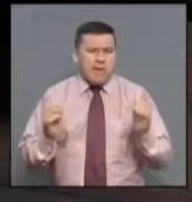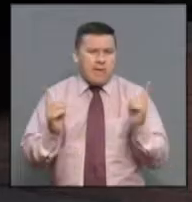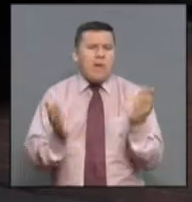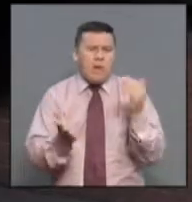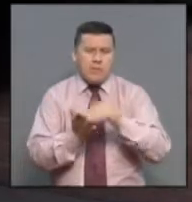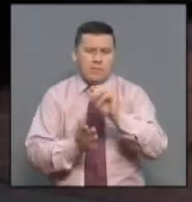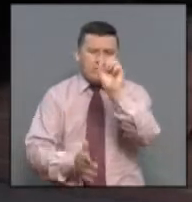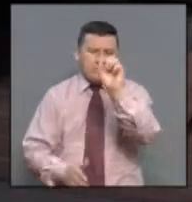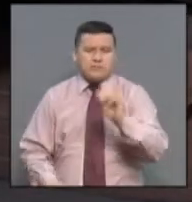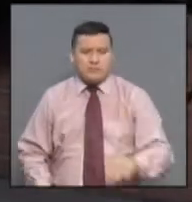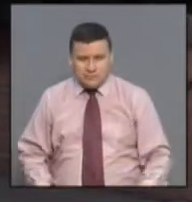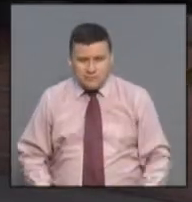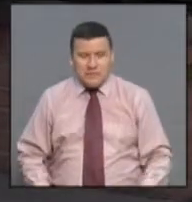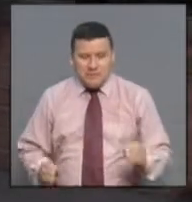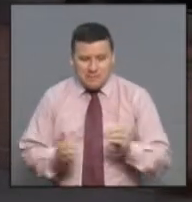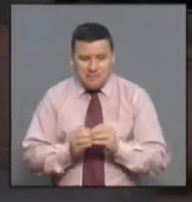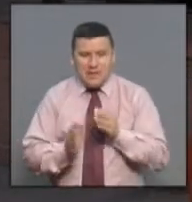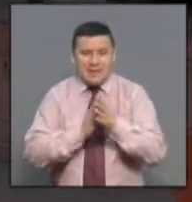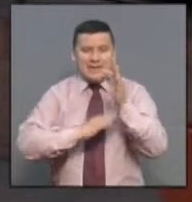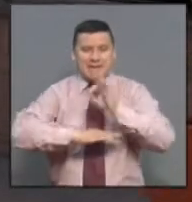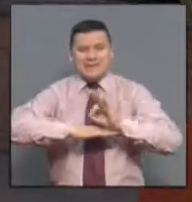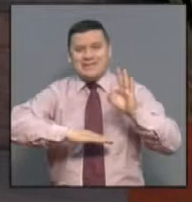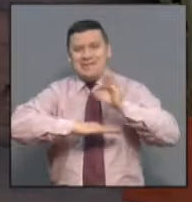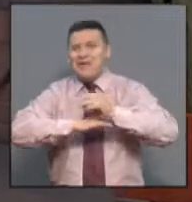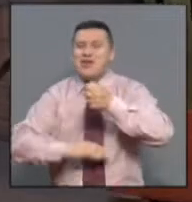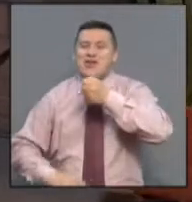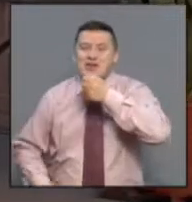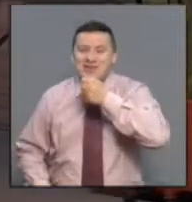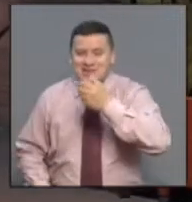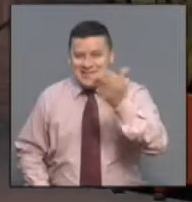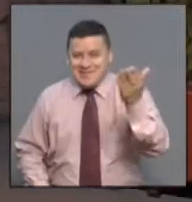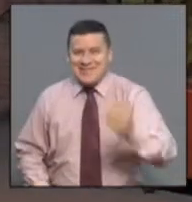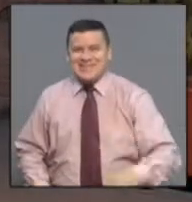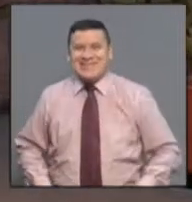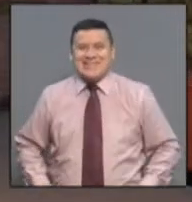pequeña pausa y ya regresamos con más ESAP Noticias.